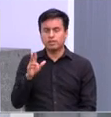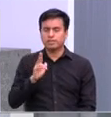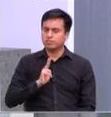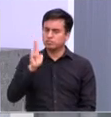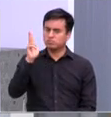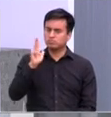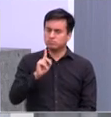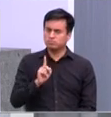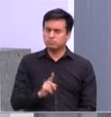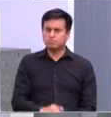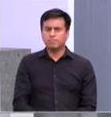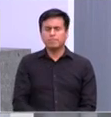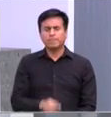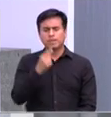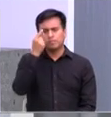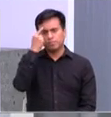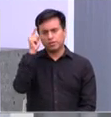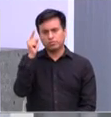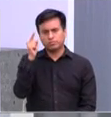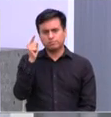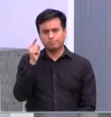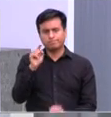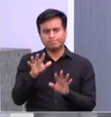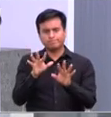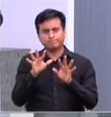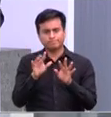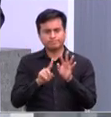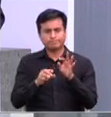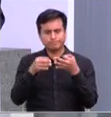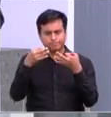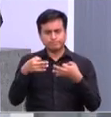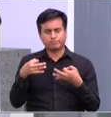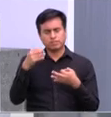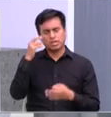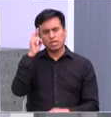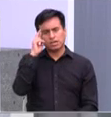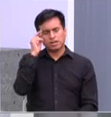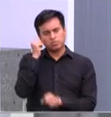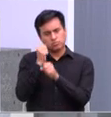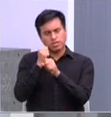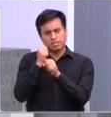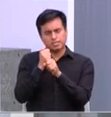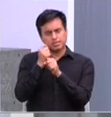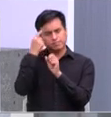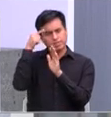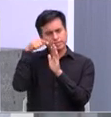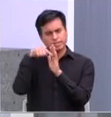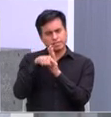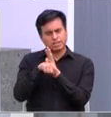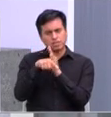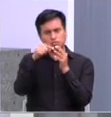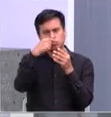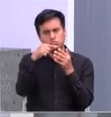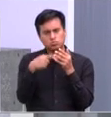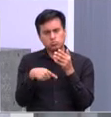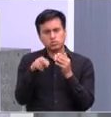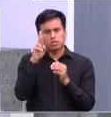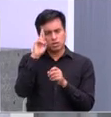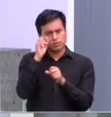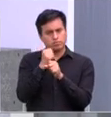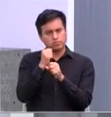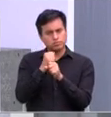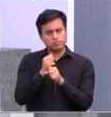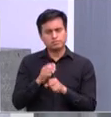Dios. Pero hay que destacar algunas convicciones racionales que penetran el conjunto de las